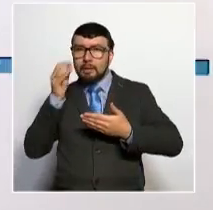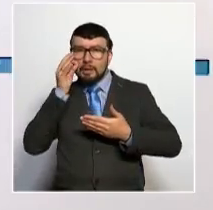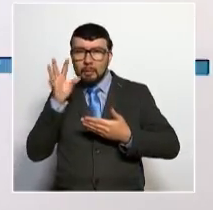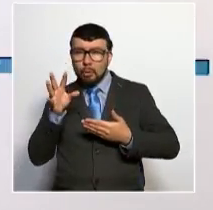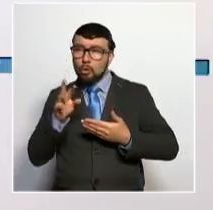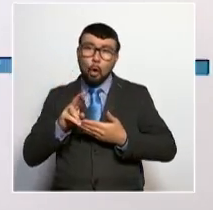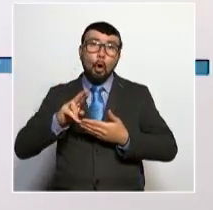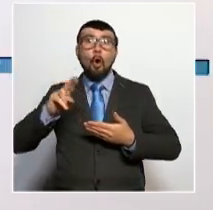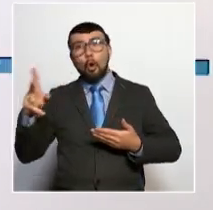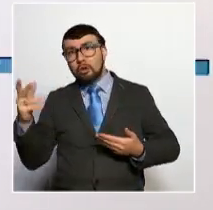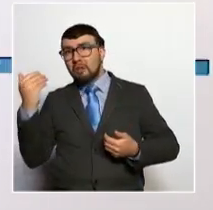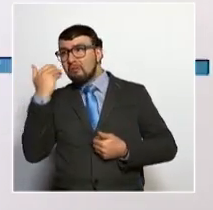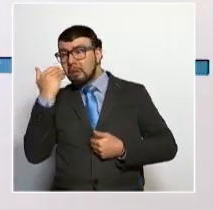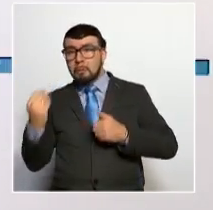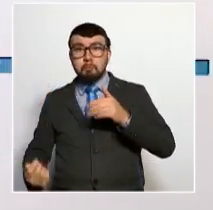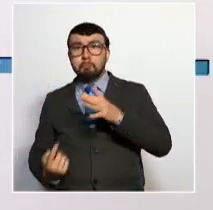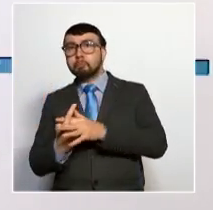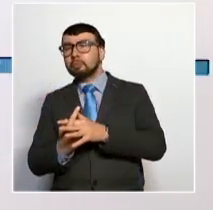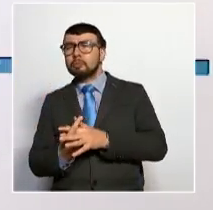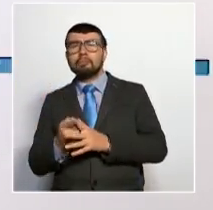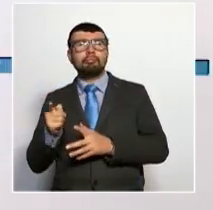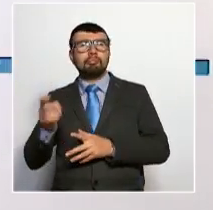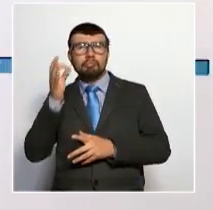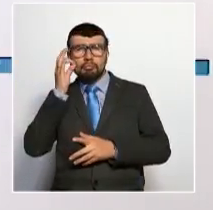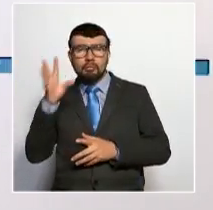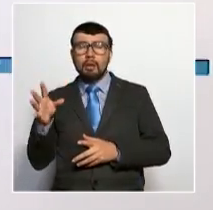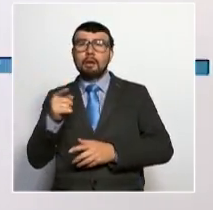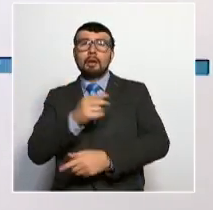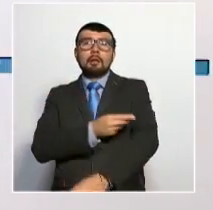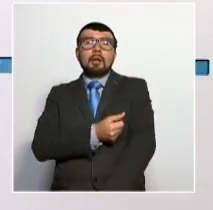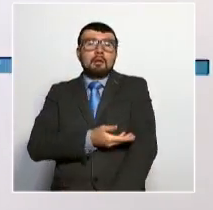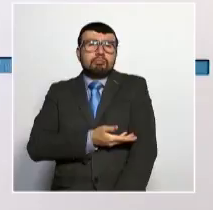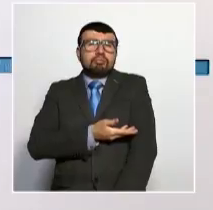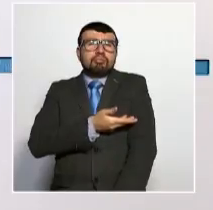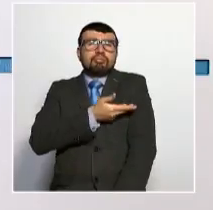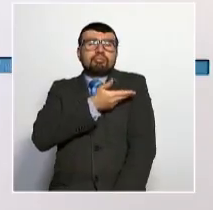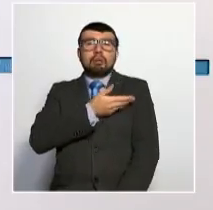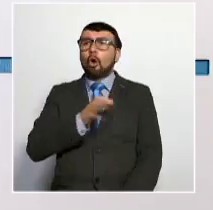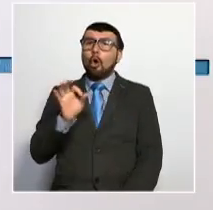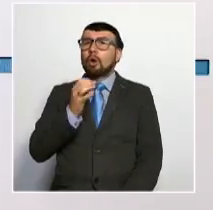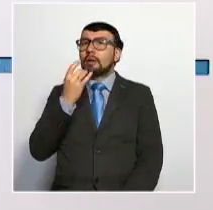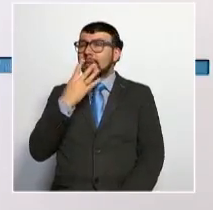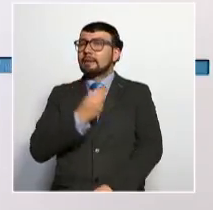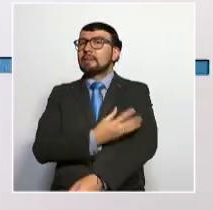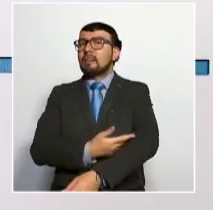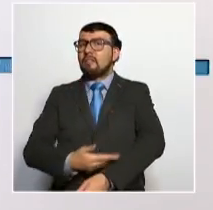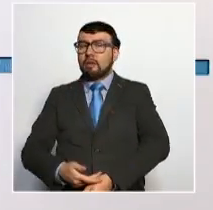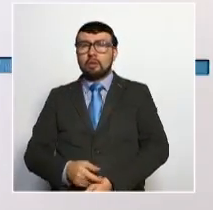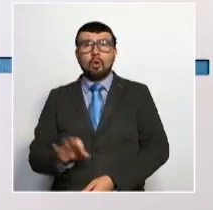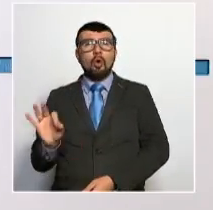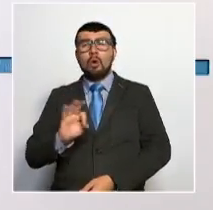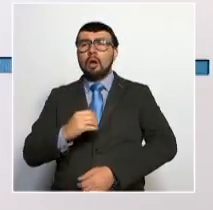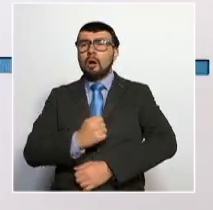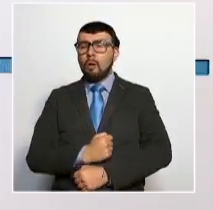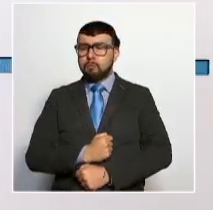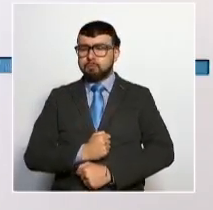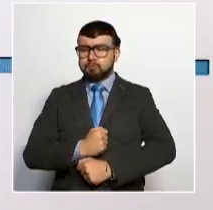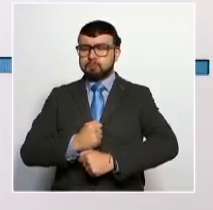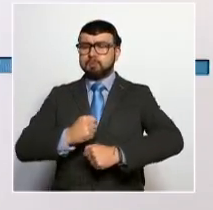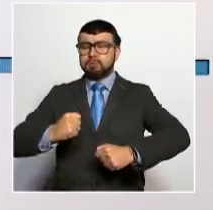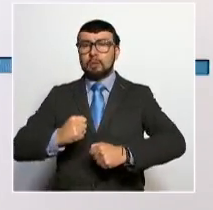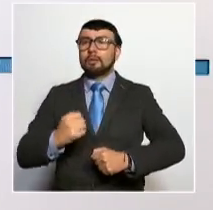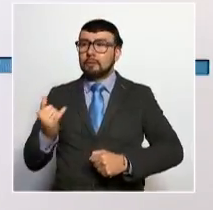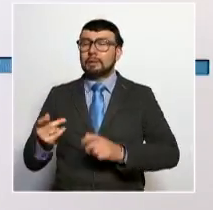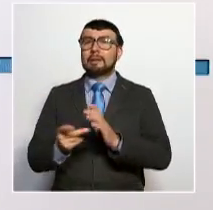alguna otra alteración, como riesgo de hipertensión, diabetes y obesidad, que es como